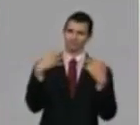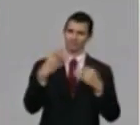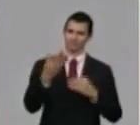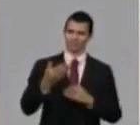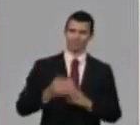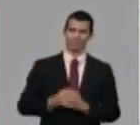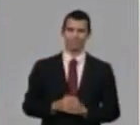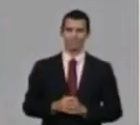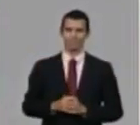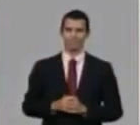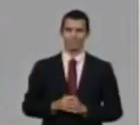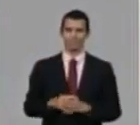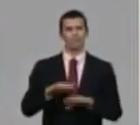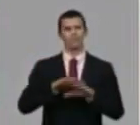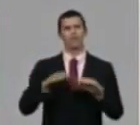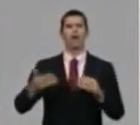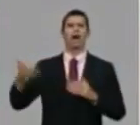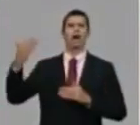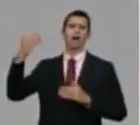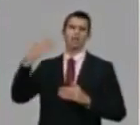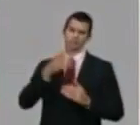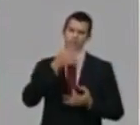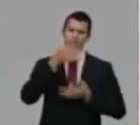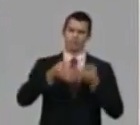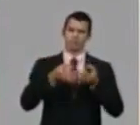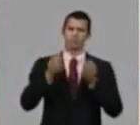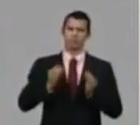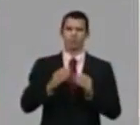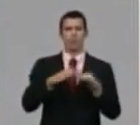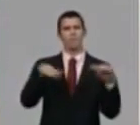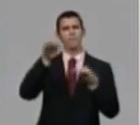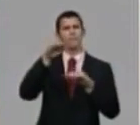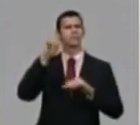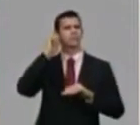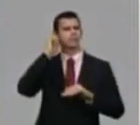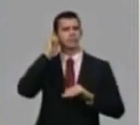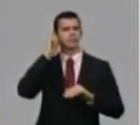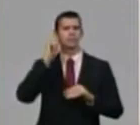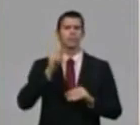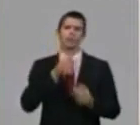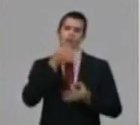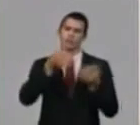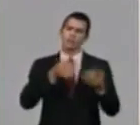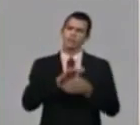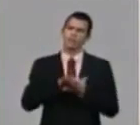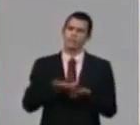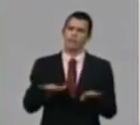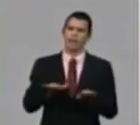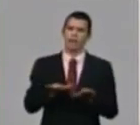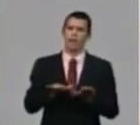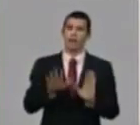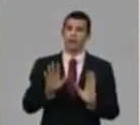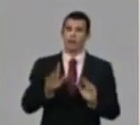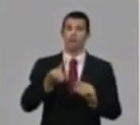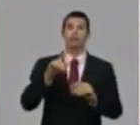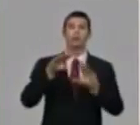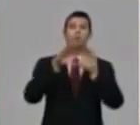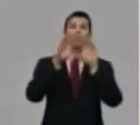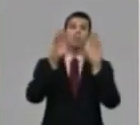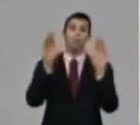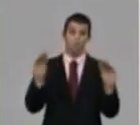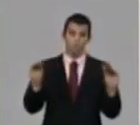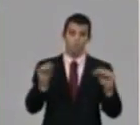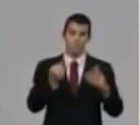Como ya se ha explicado en otros momentos, precisamente por nuestra ministra, la compañera Maisy Bolaño Güey, el plan de medidas nacional para